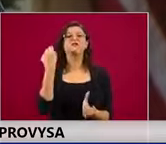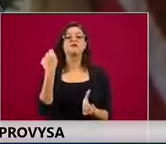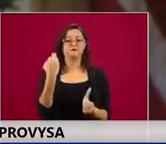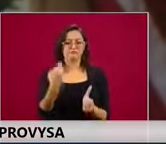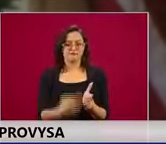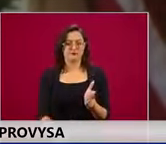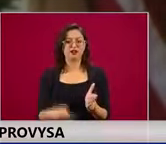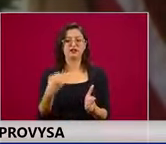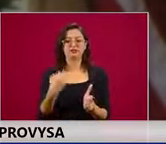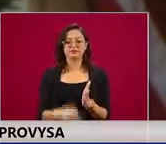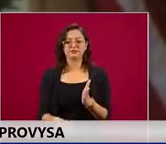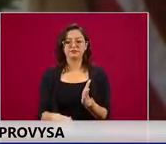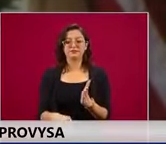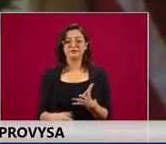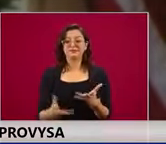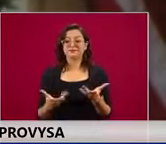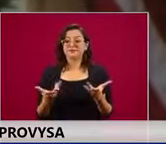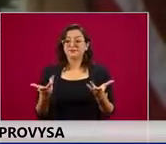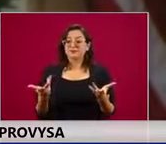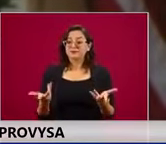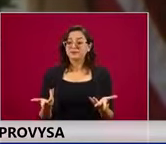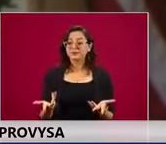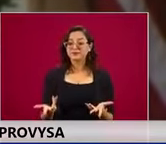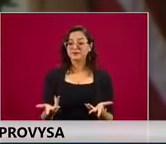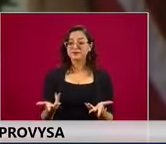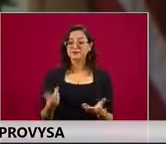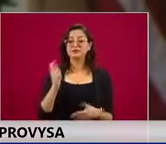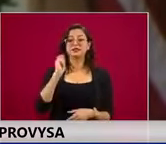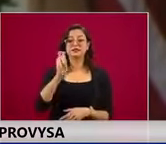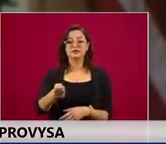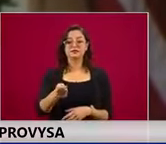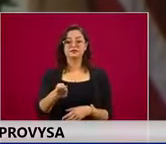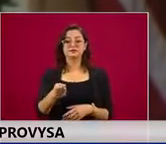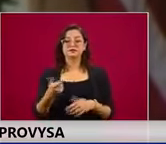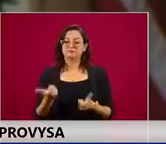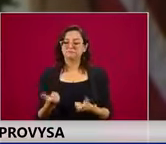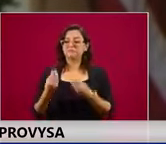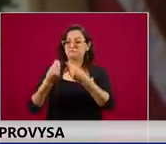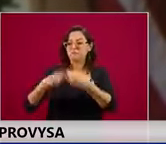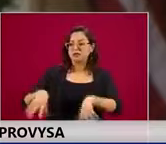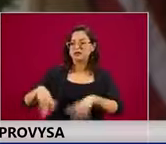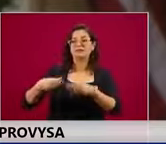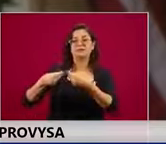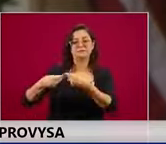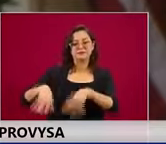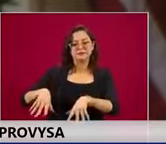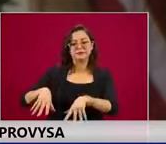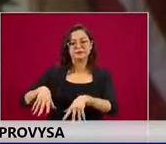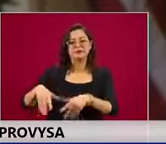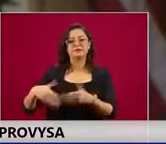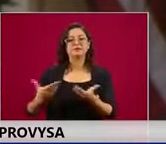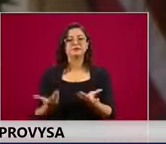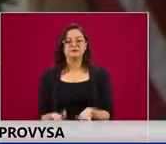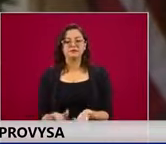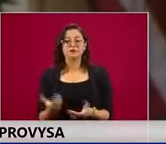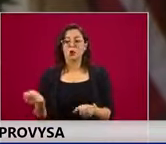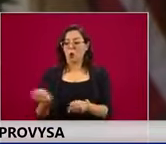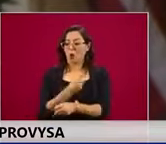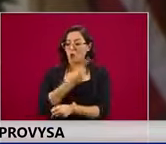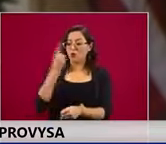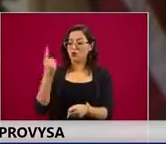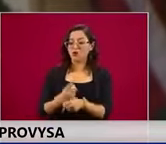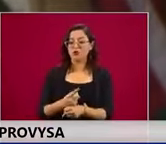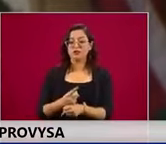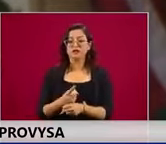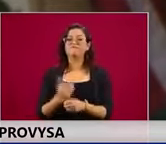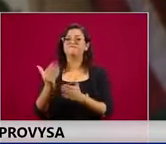espera. ¿Se trataba de eso, del Tratado de Libre Comercio? Sí. Ah, no, no, no. Yo tenía entendido que iba a